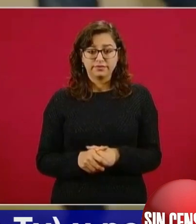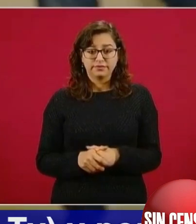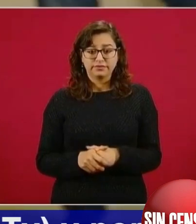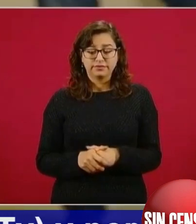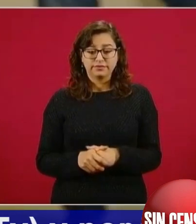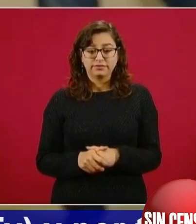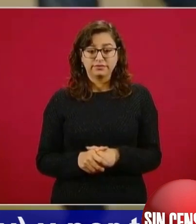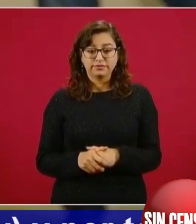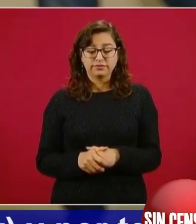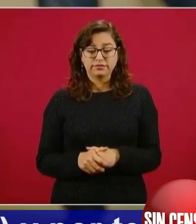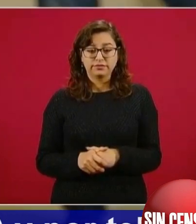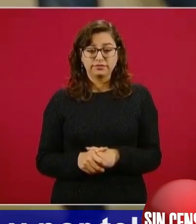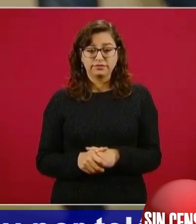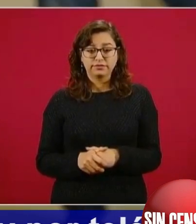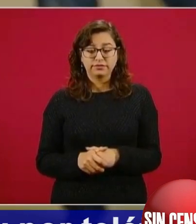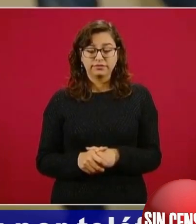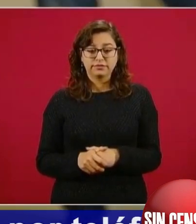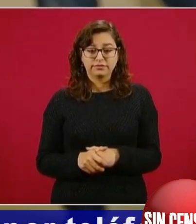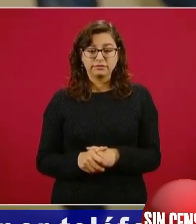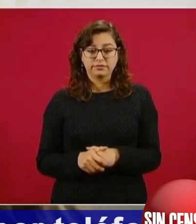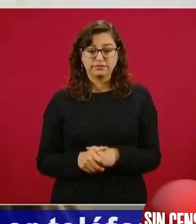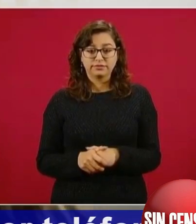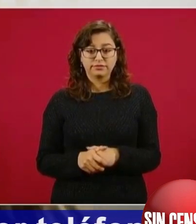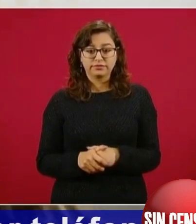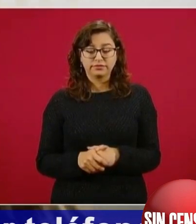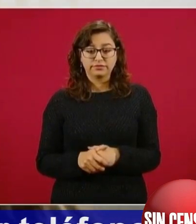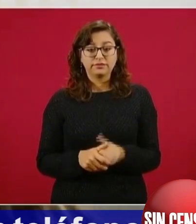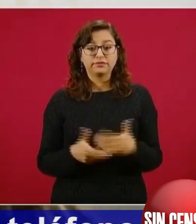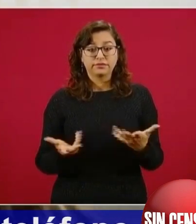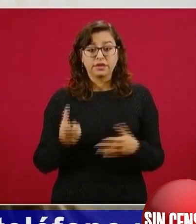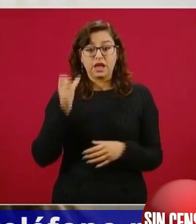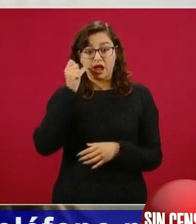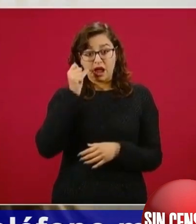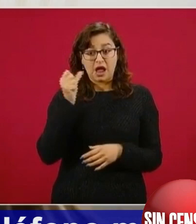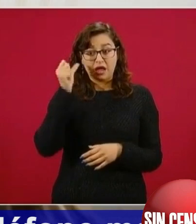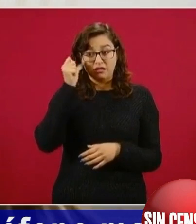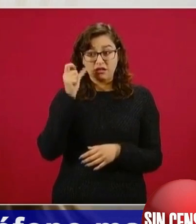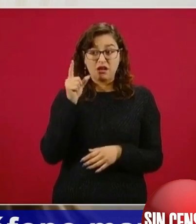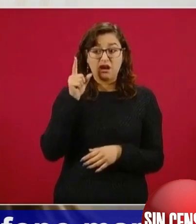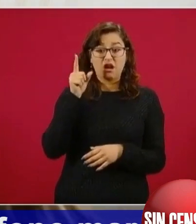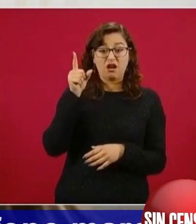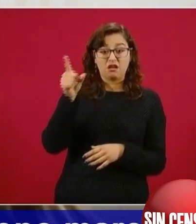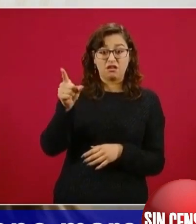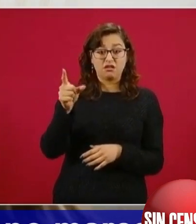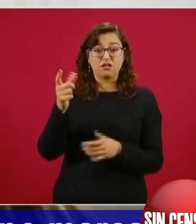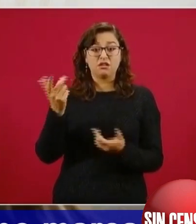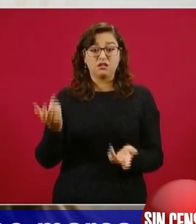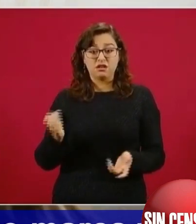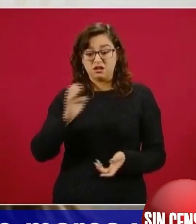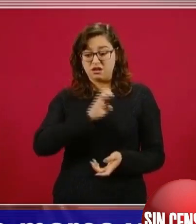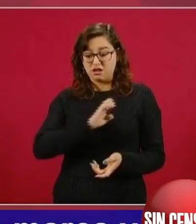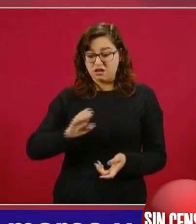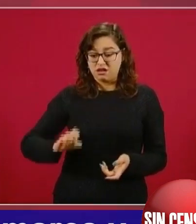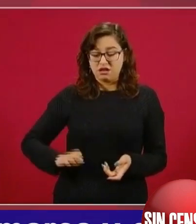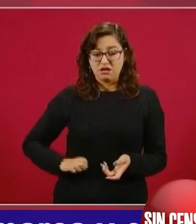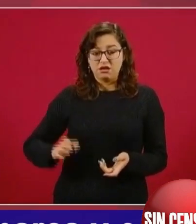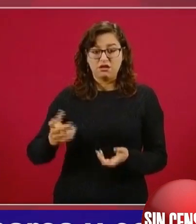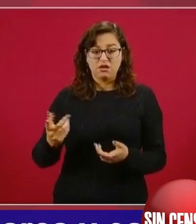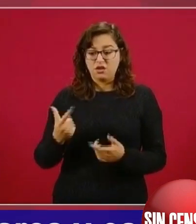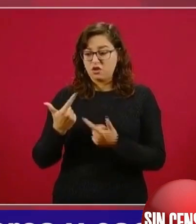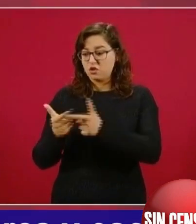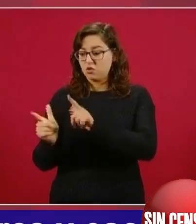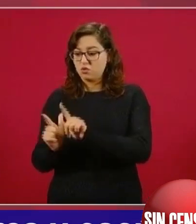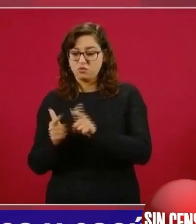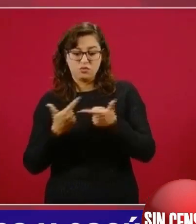Y ayer se enfrentaron en una caseta de Ecatepec entre dos grupos.